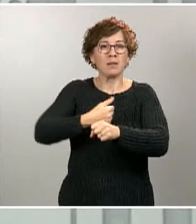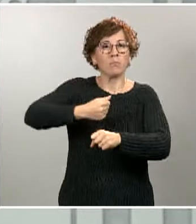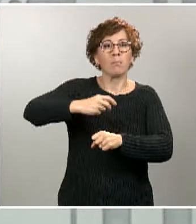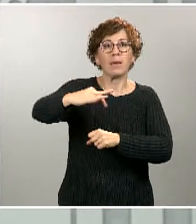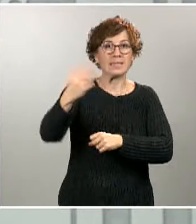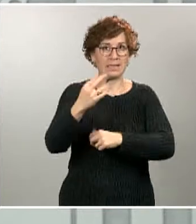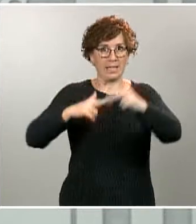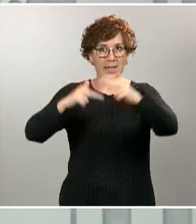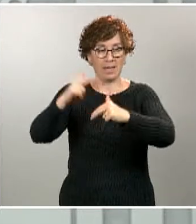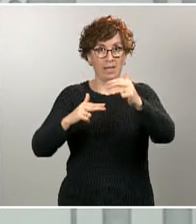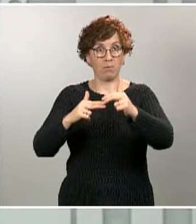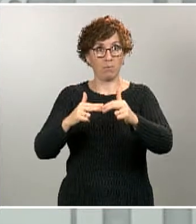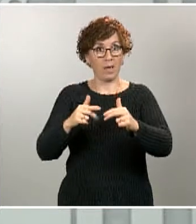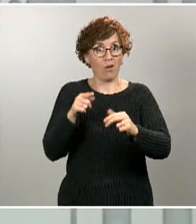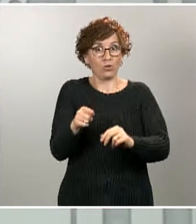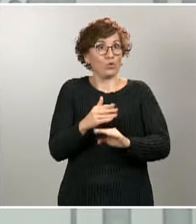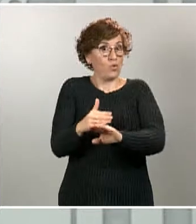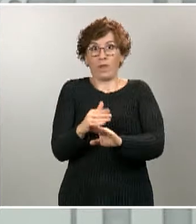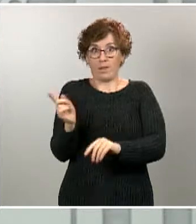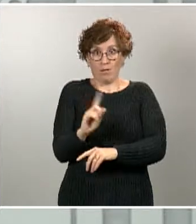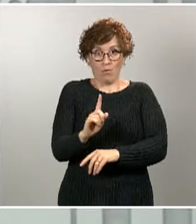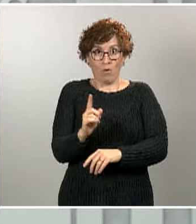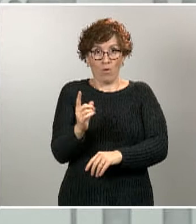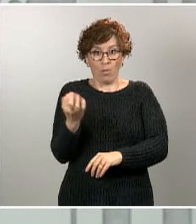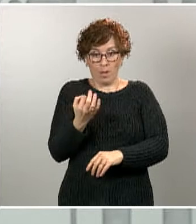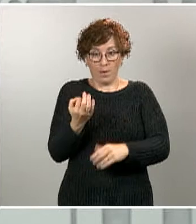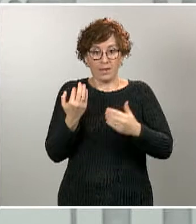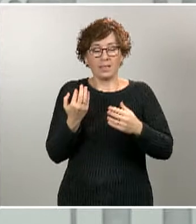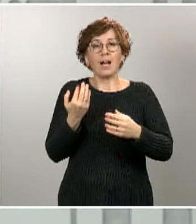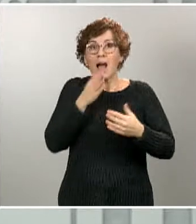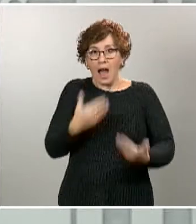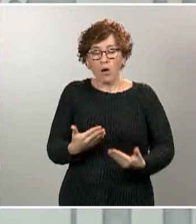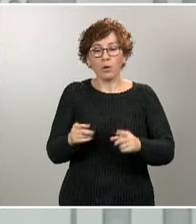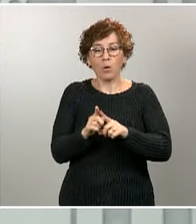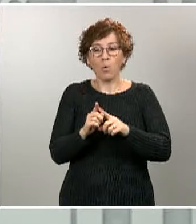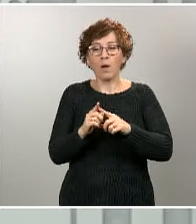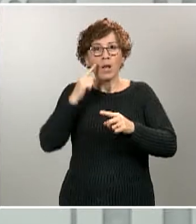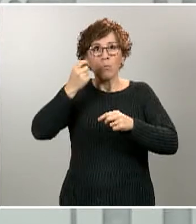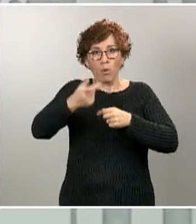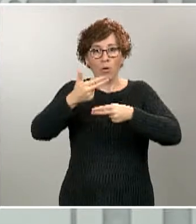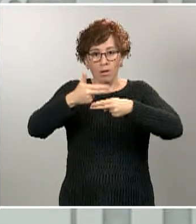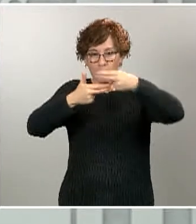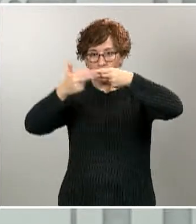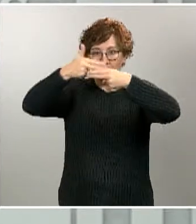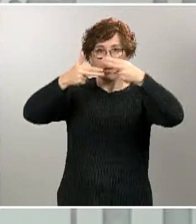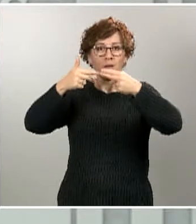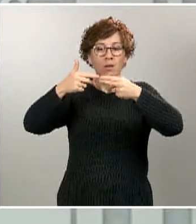suficiente. Debemos de ir poniendo ya también los raíles, los mimbres, para saber cómo en los próximos años, en el medio